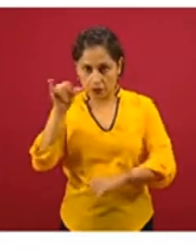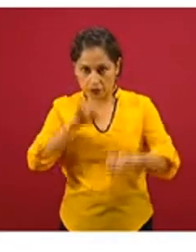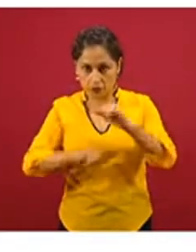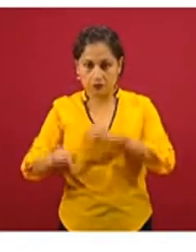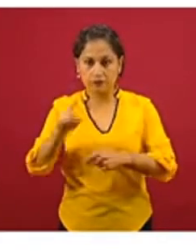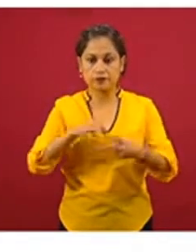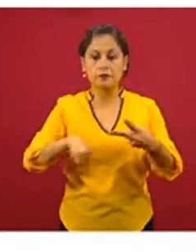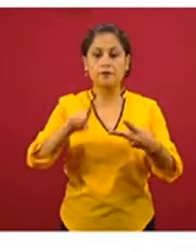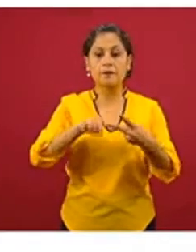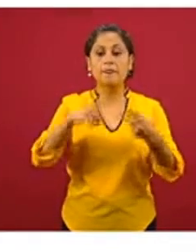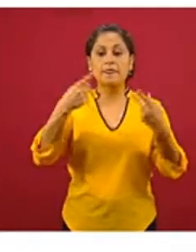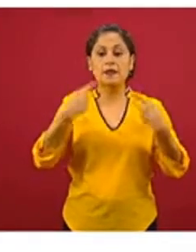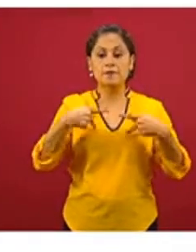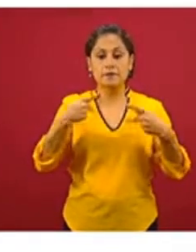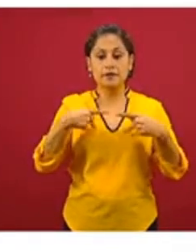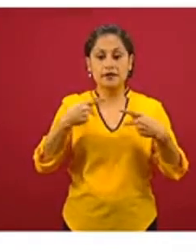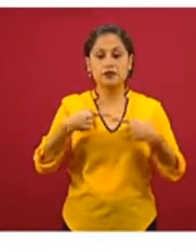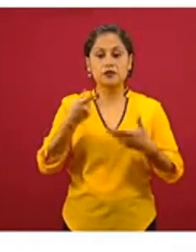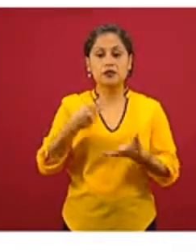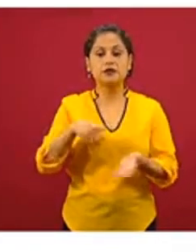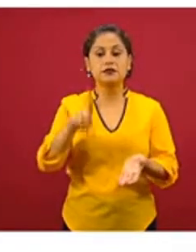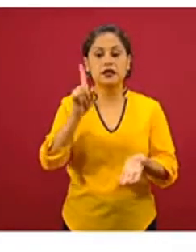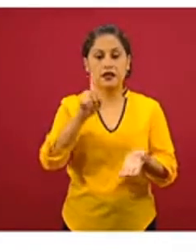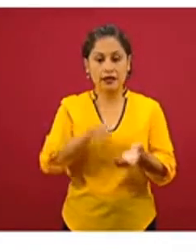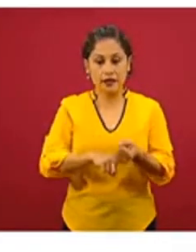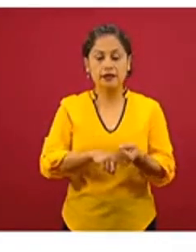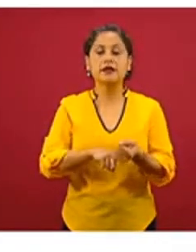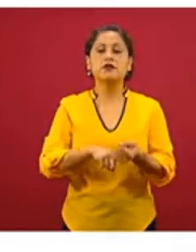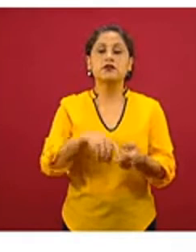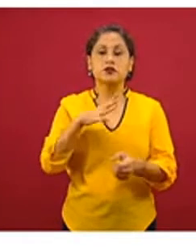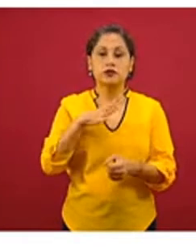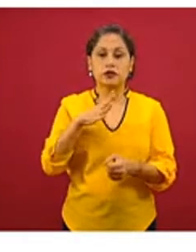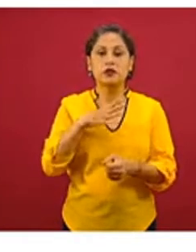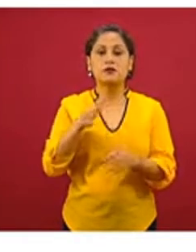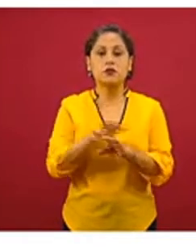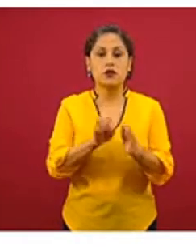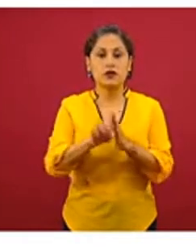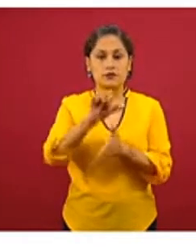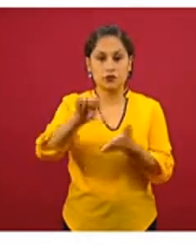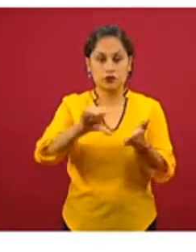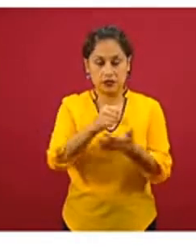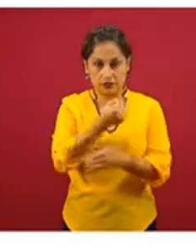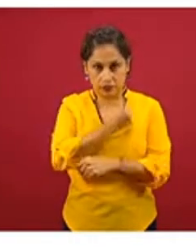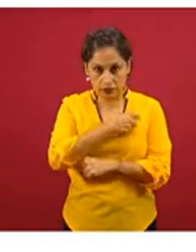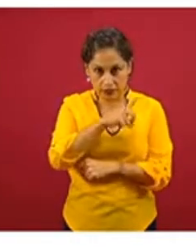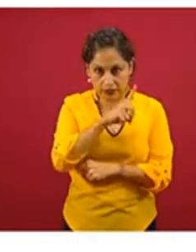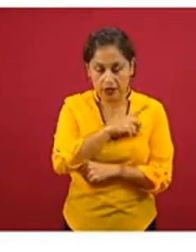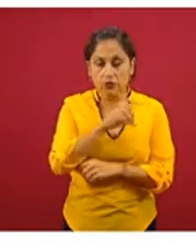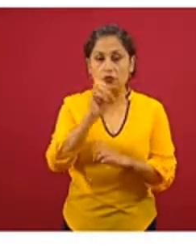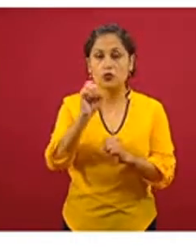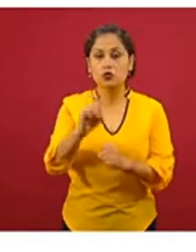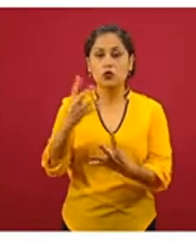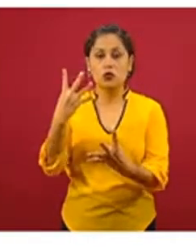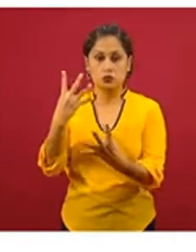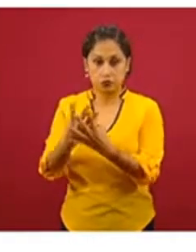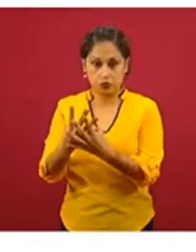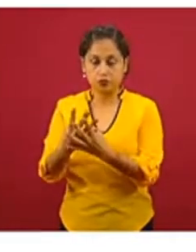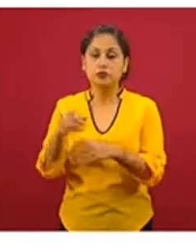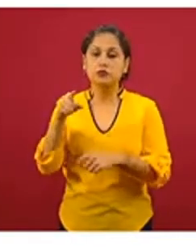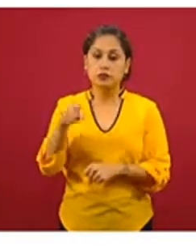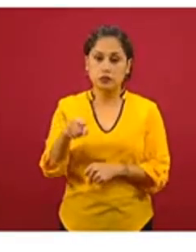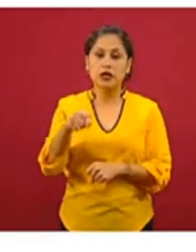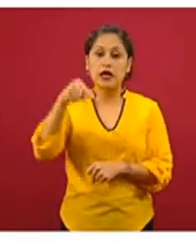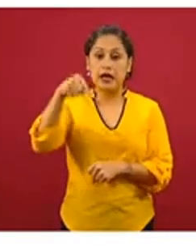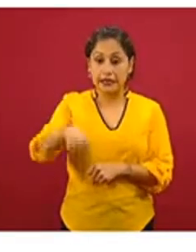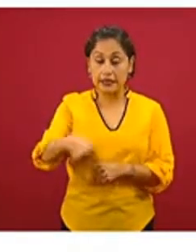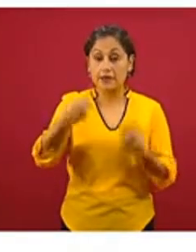en casas de congregación, incluyendo prisiones y albergues. En México se toma muestra al 100% del personal de salud que